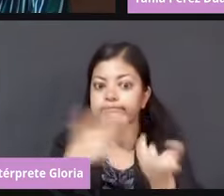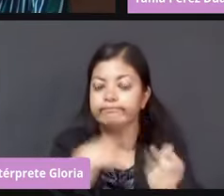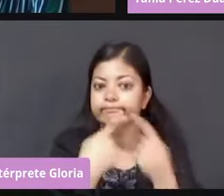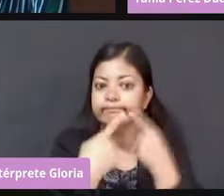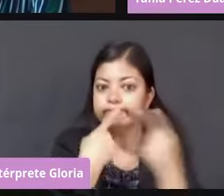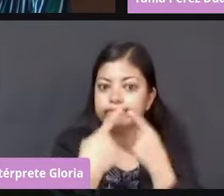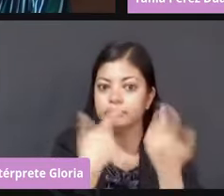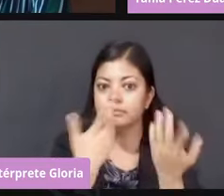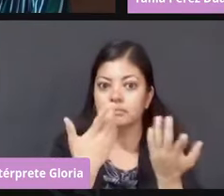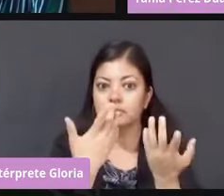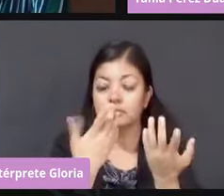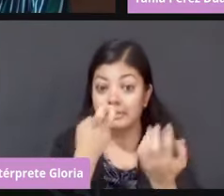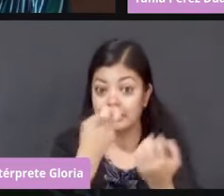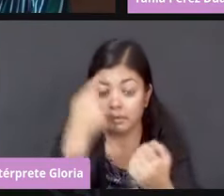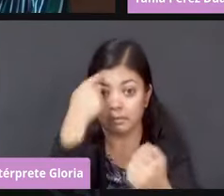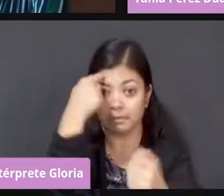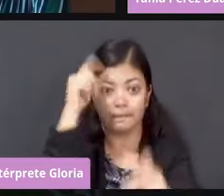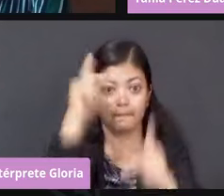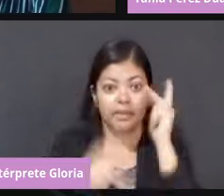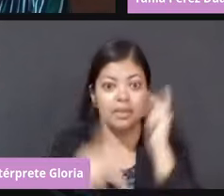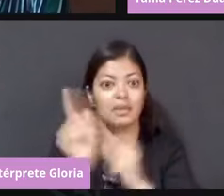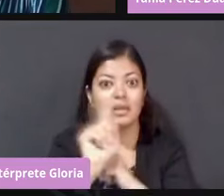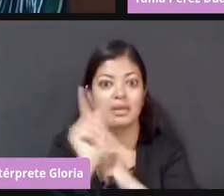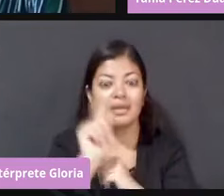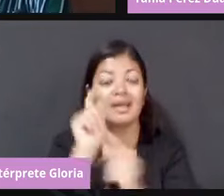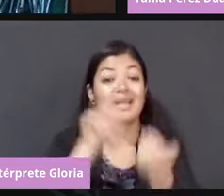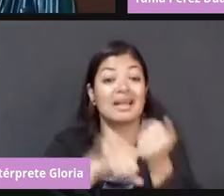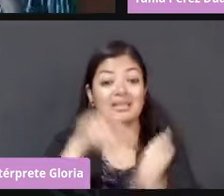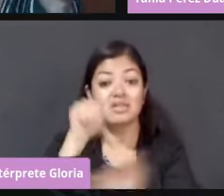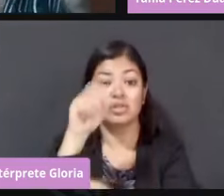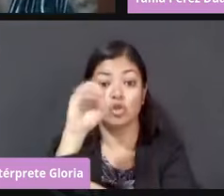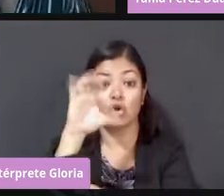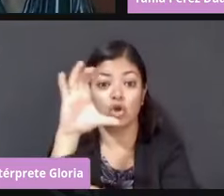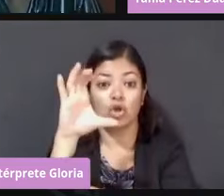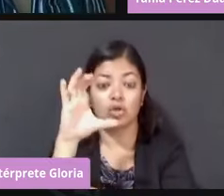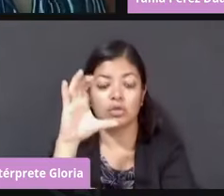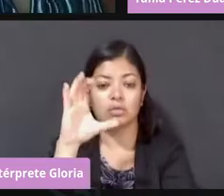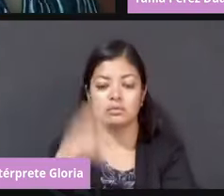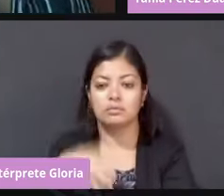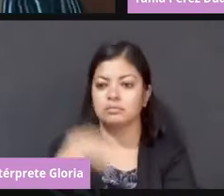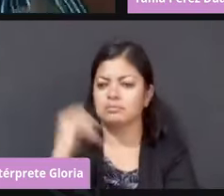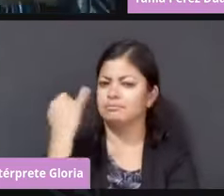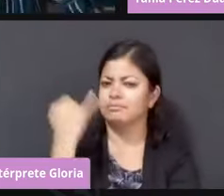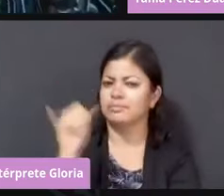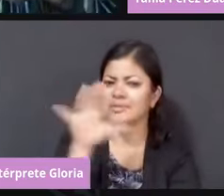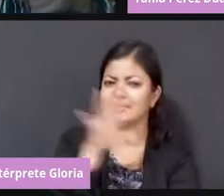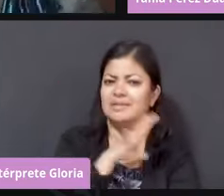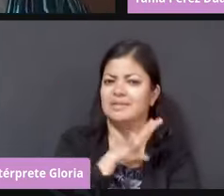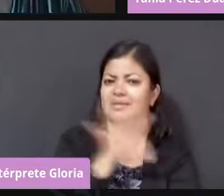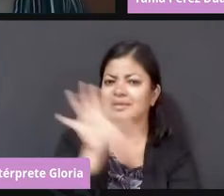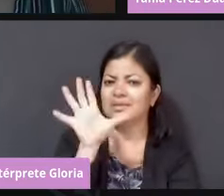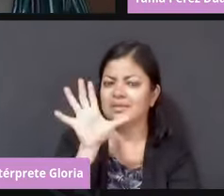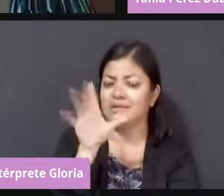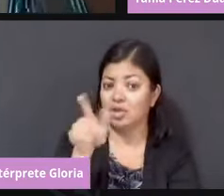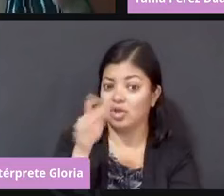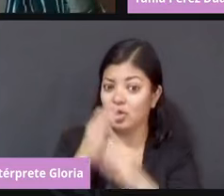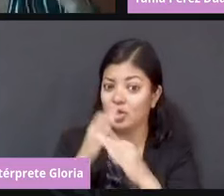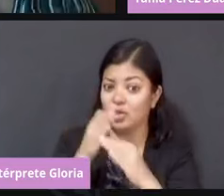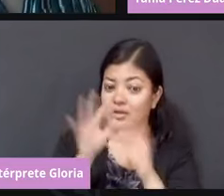de déficit, sino más bien por el tema del TOC. Es increíble, y este enroque que acaba de